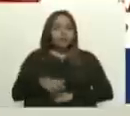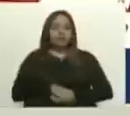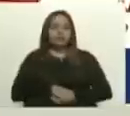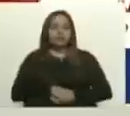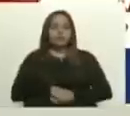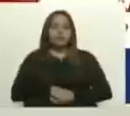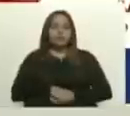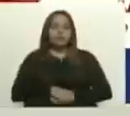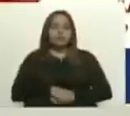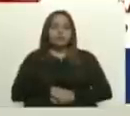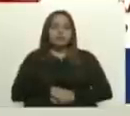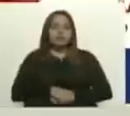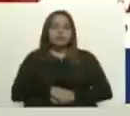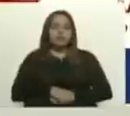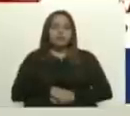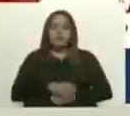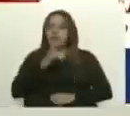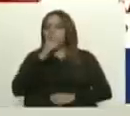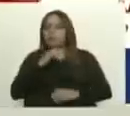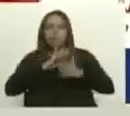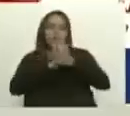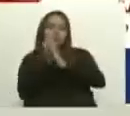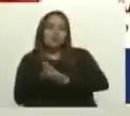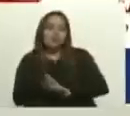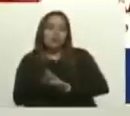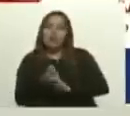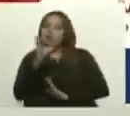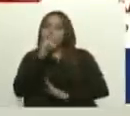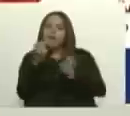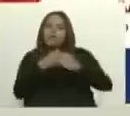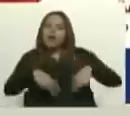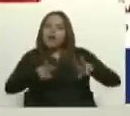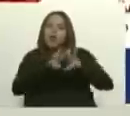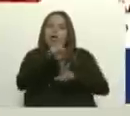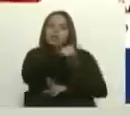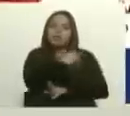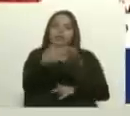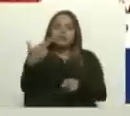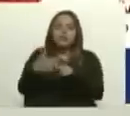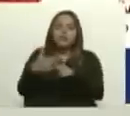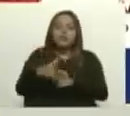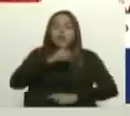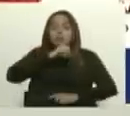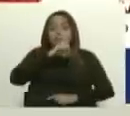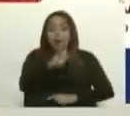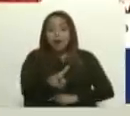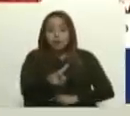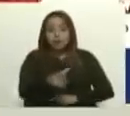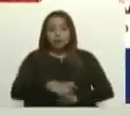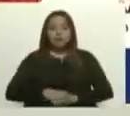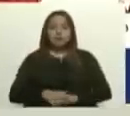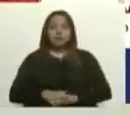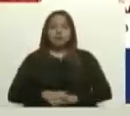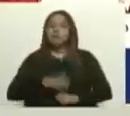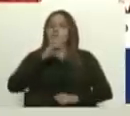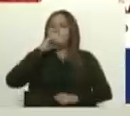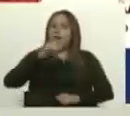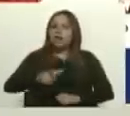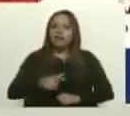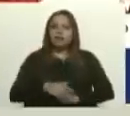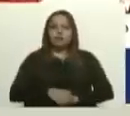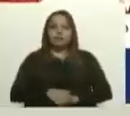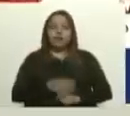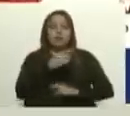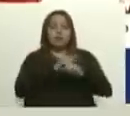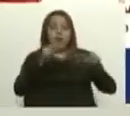El enemigo no descansa, no tiene escrúpulos. Y es malo. Y es malo. Pero